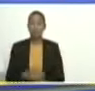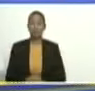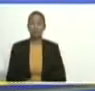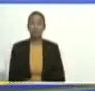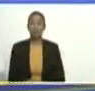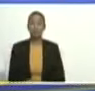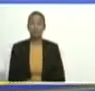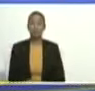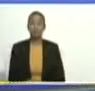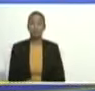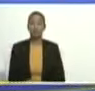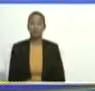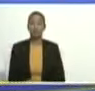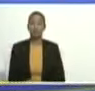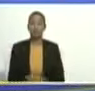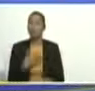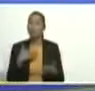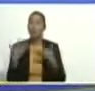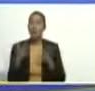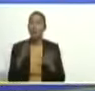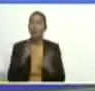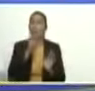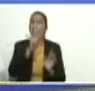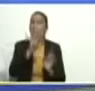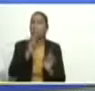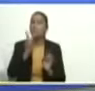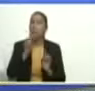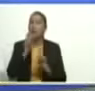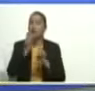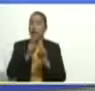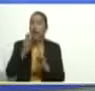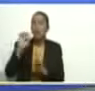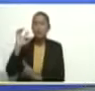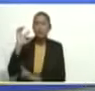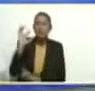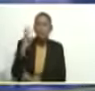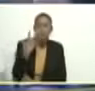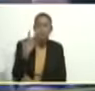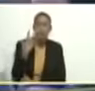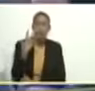Ahí estábamos como 42 grados, ¿verdad? 42 grados en el PAO.